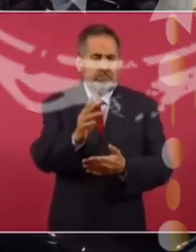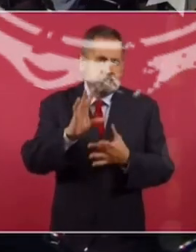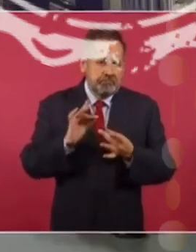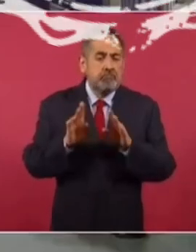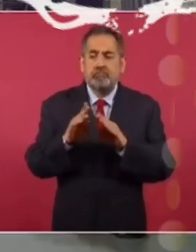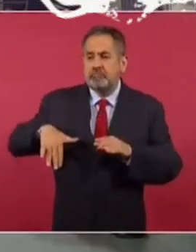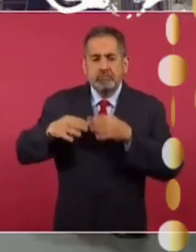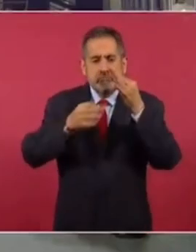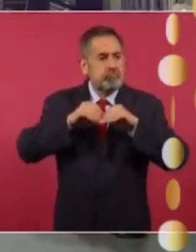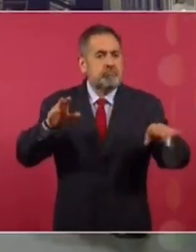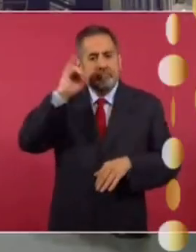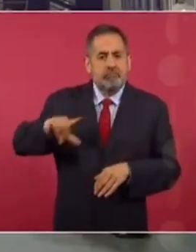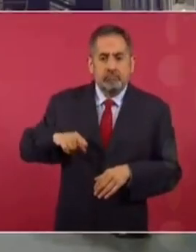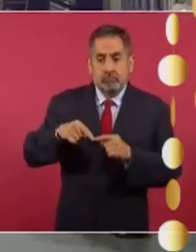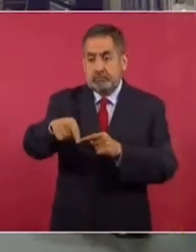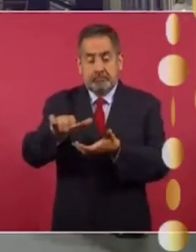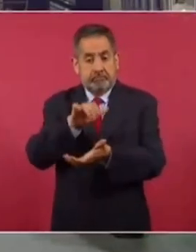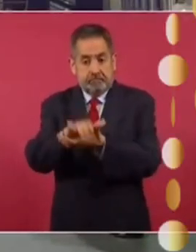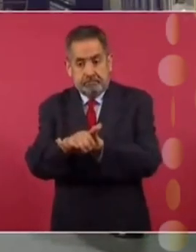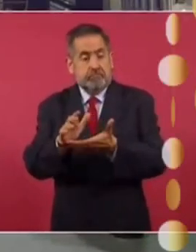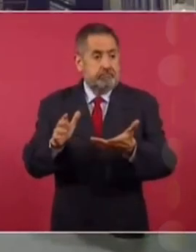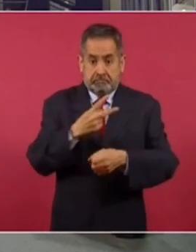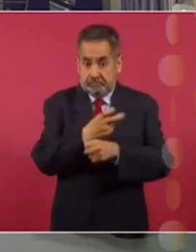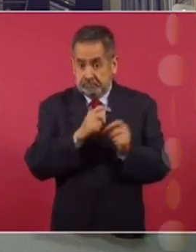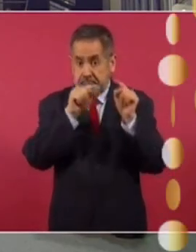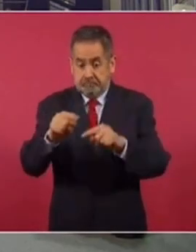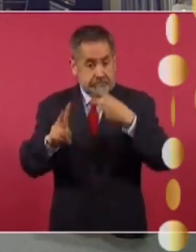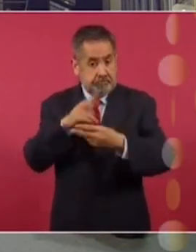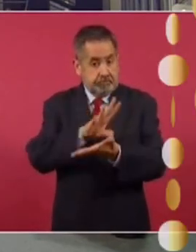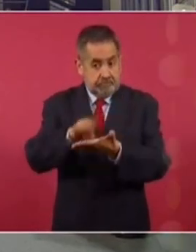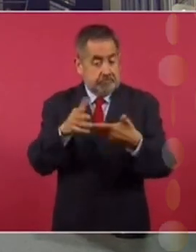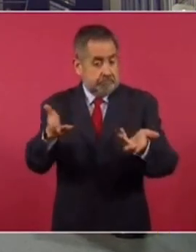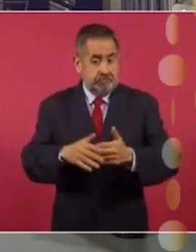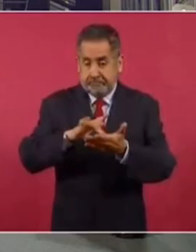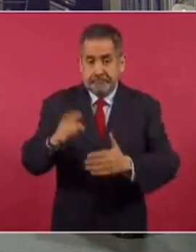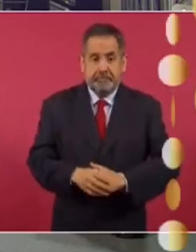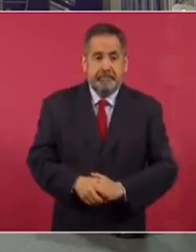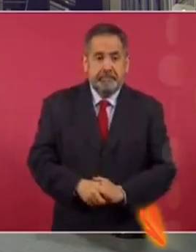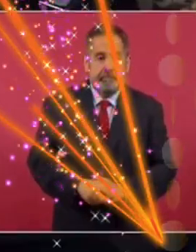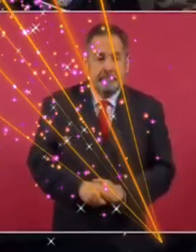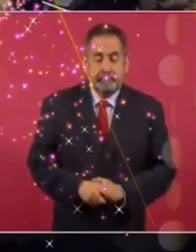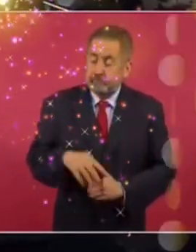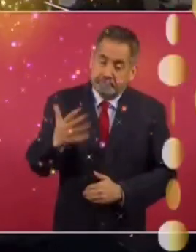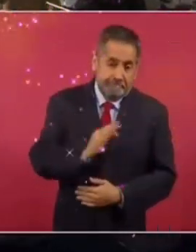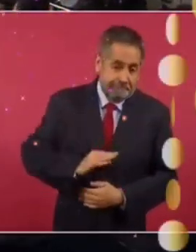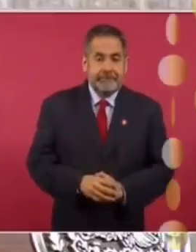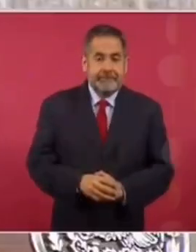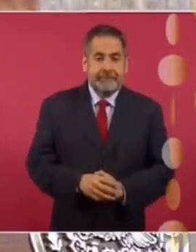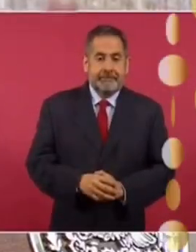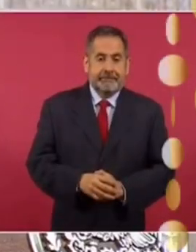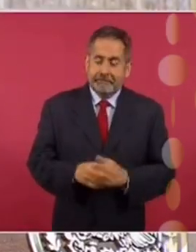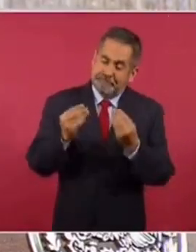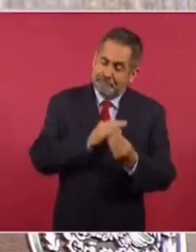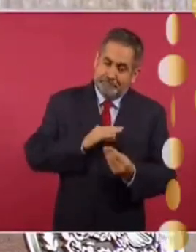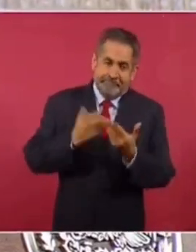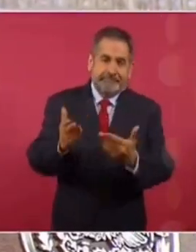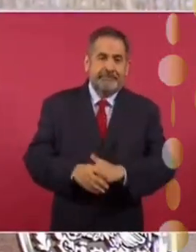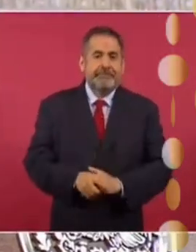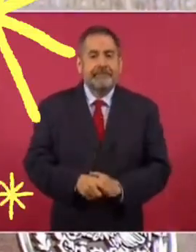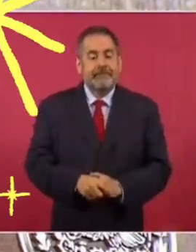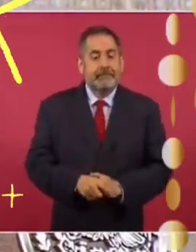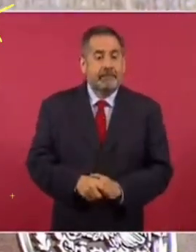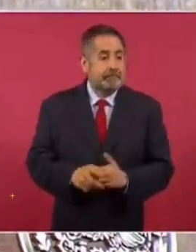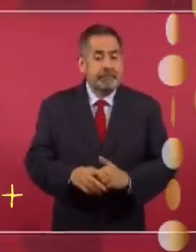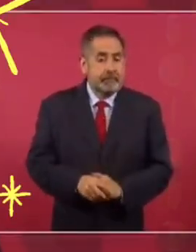Un comentario de este anuncio que hizo la jefa de gobierno que se va a casar y pues en caso de que lo invite se asistiría a esta celebración. Gracias. Pues felicidades, muchas felicidades.